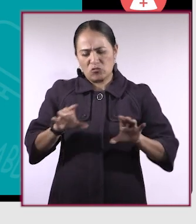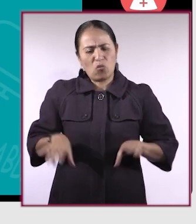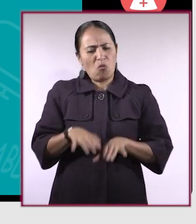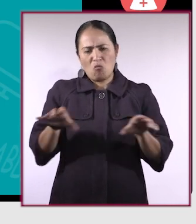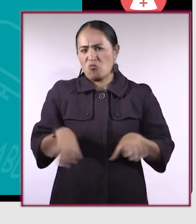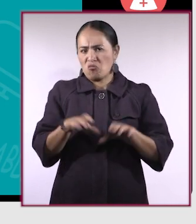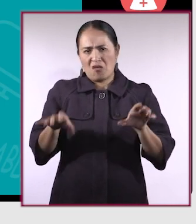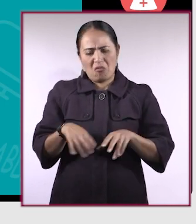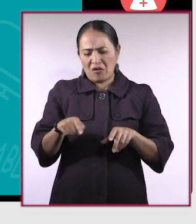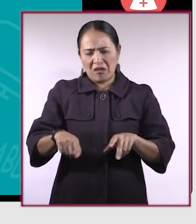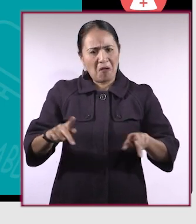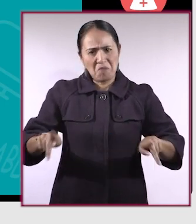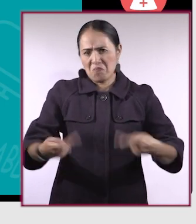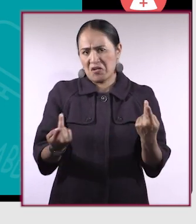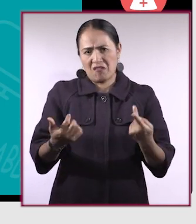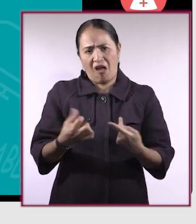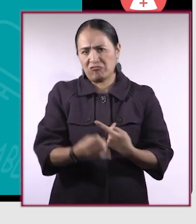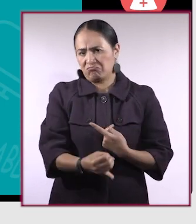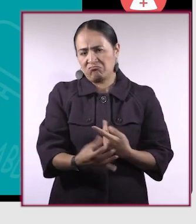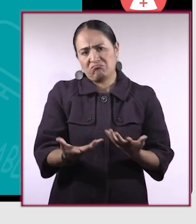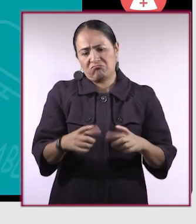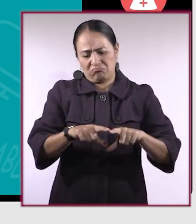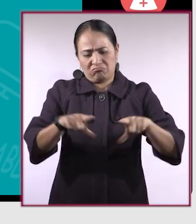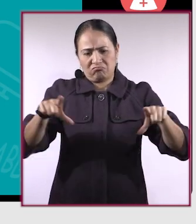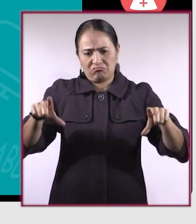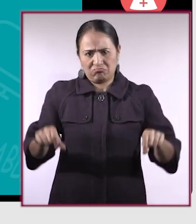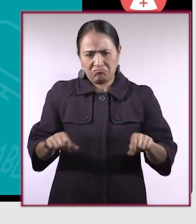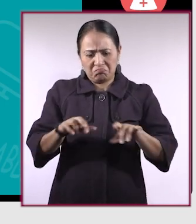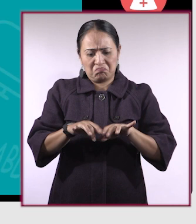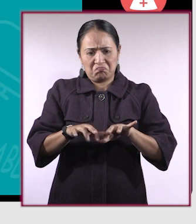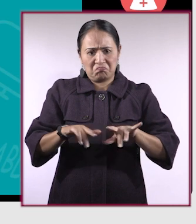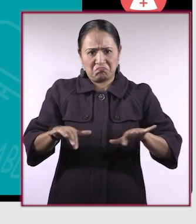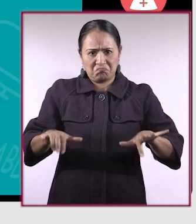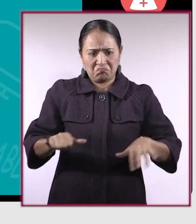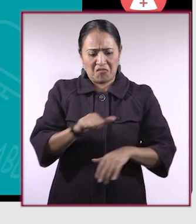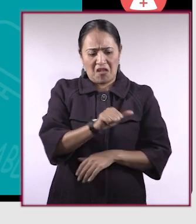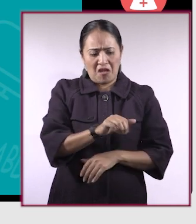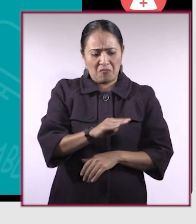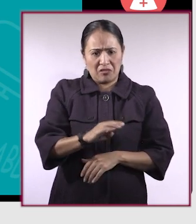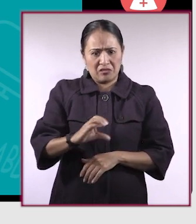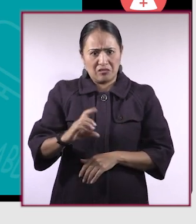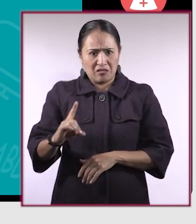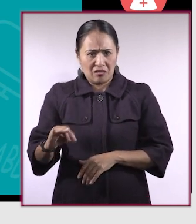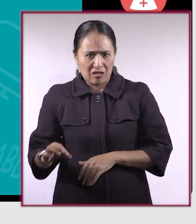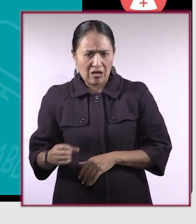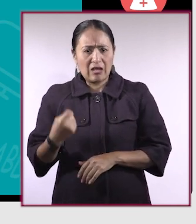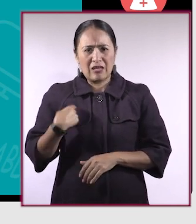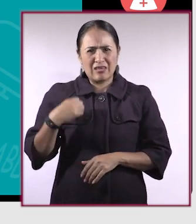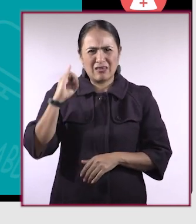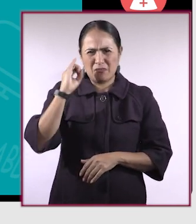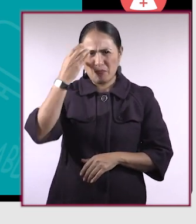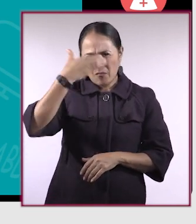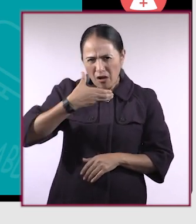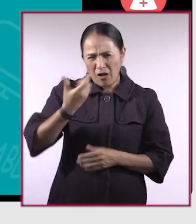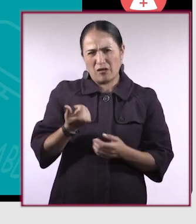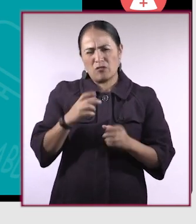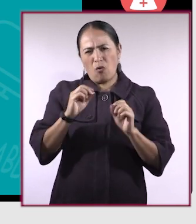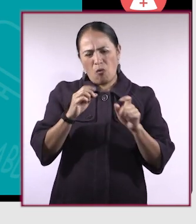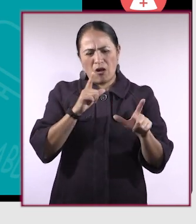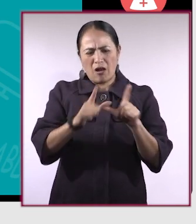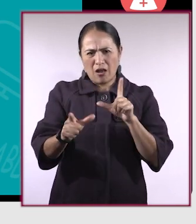prefabricado en este teclado, digamos, convencional, y no necesitamos de otras grafías o de